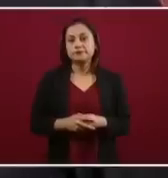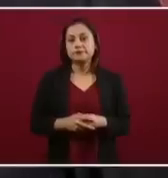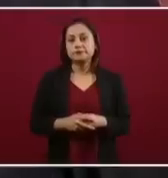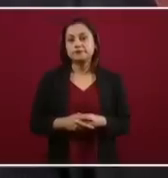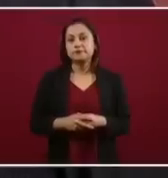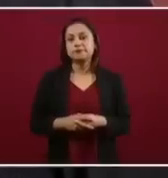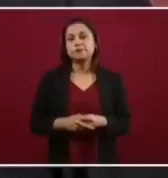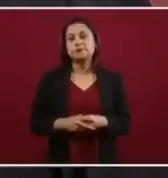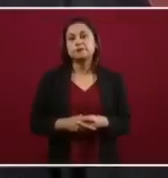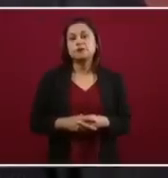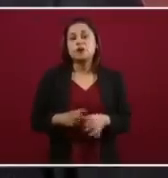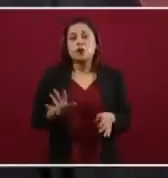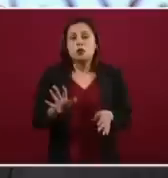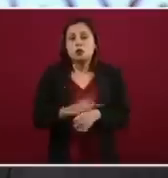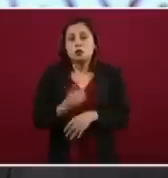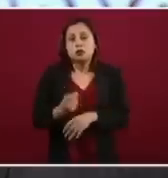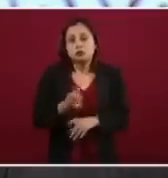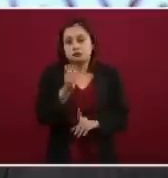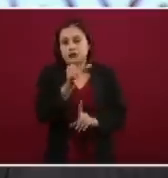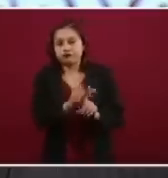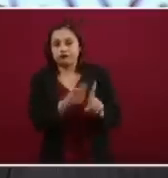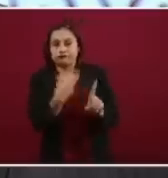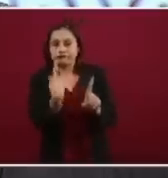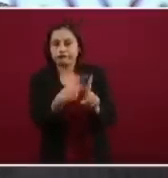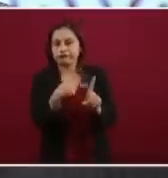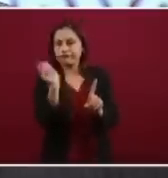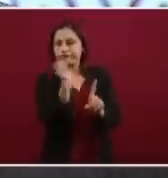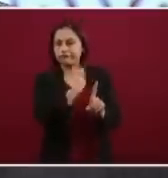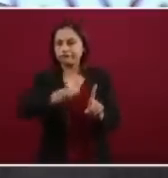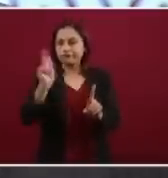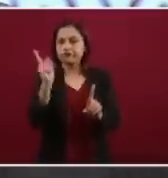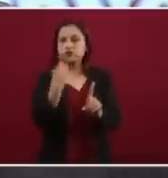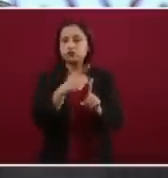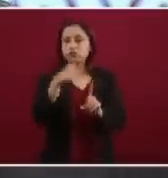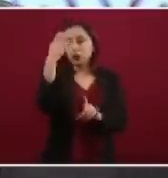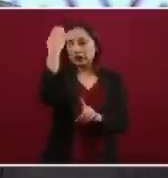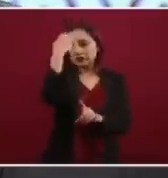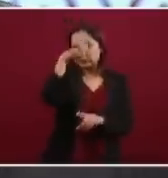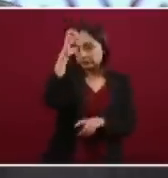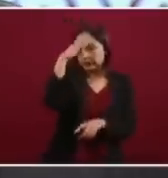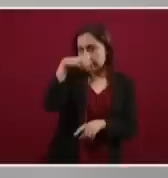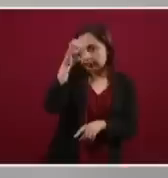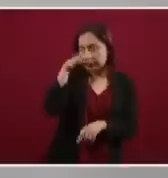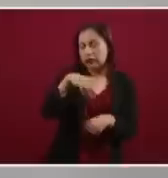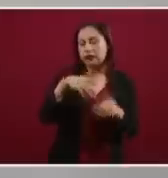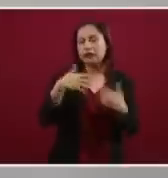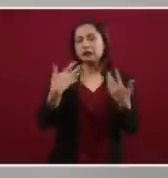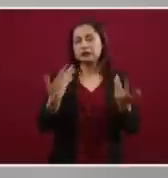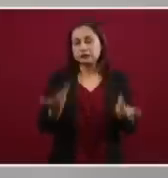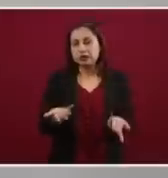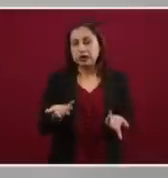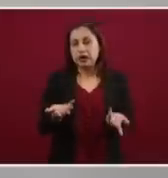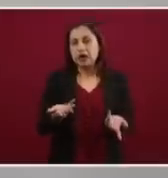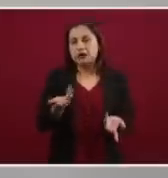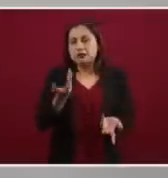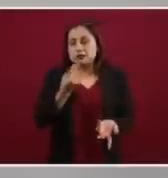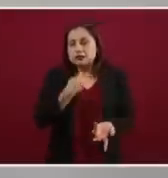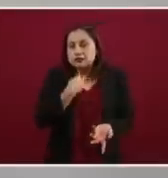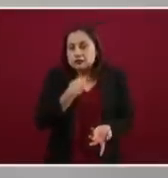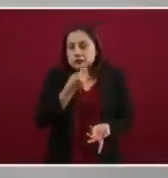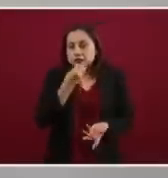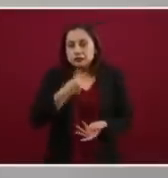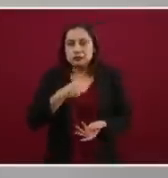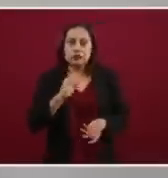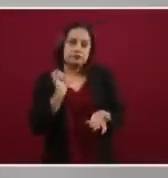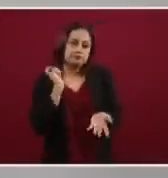de especialidad, profesionalismo, pues tenían que recibir muy buenos sueldos,